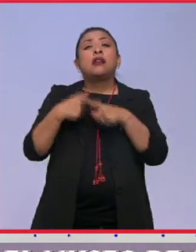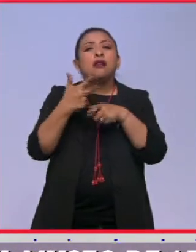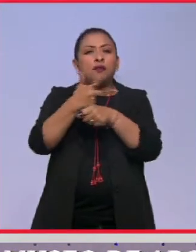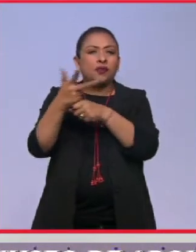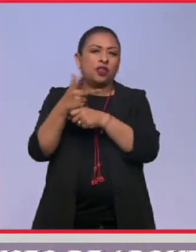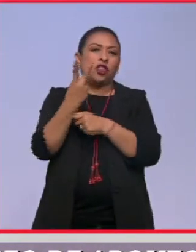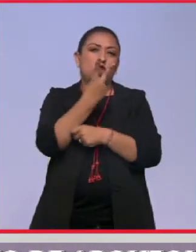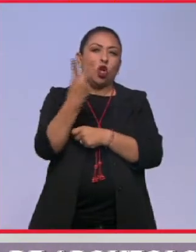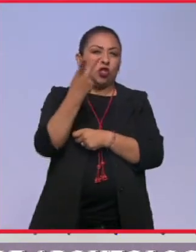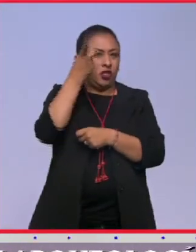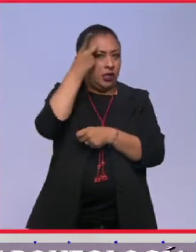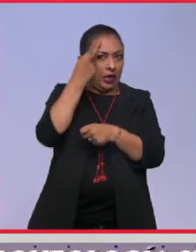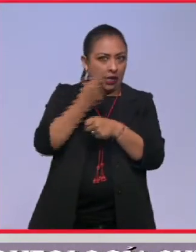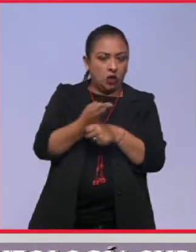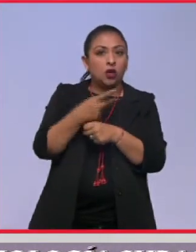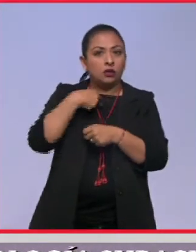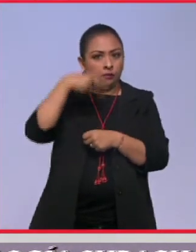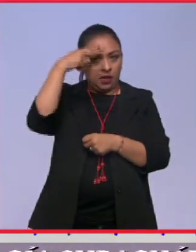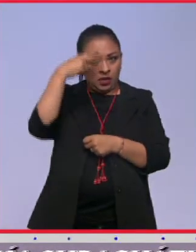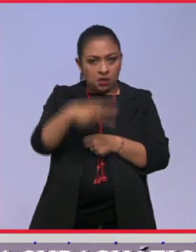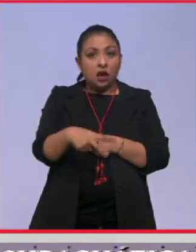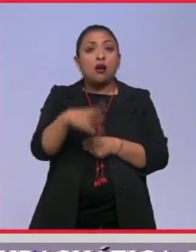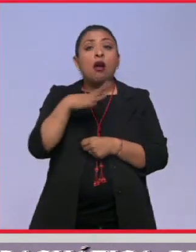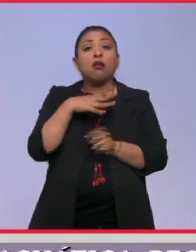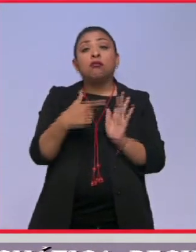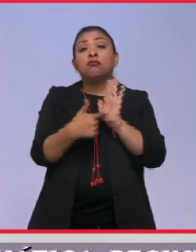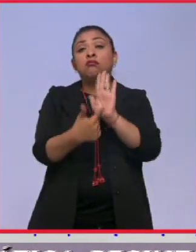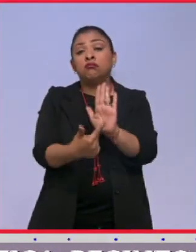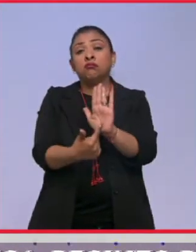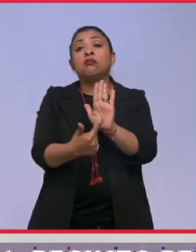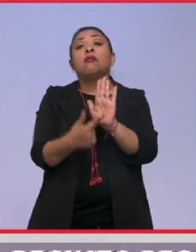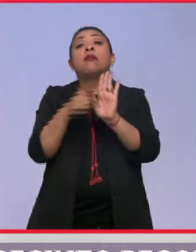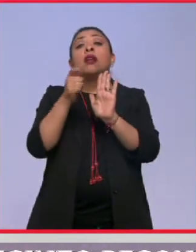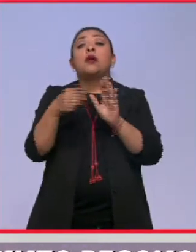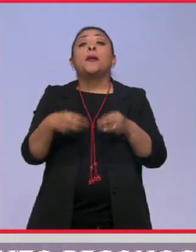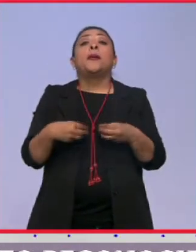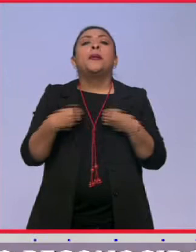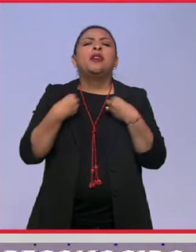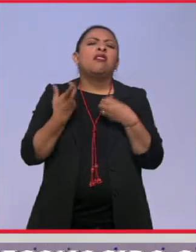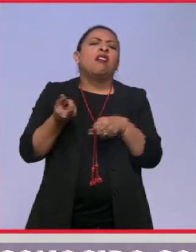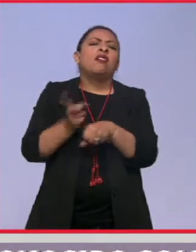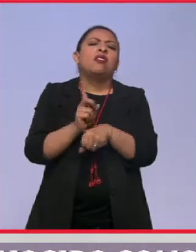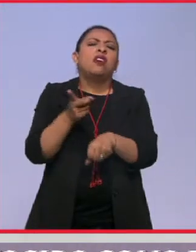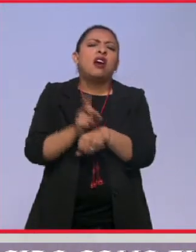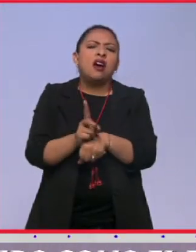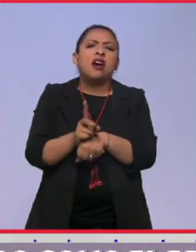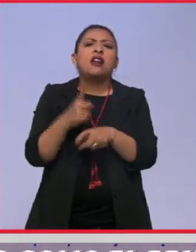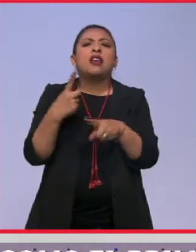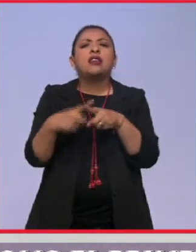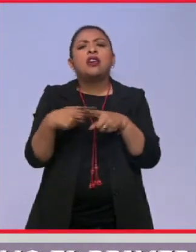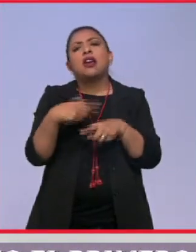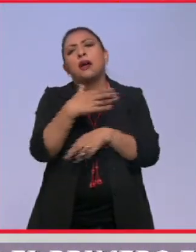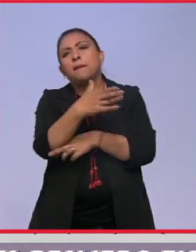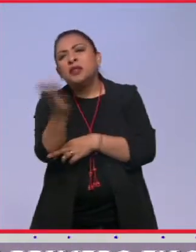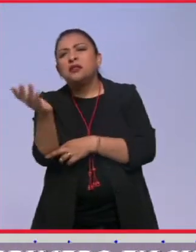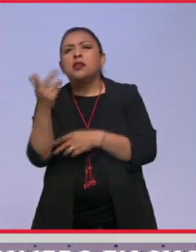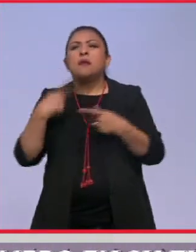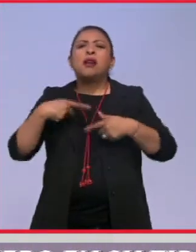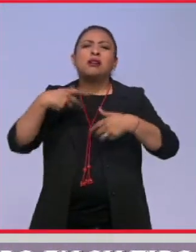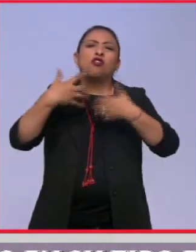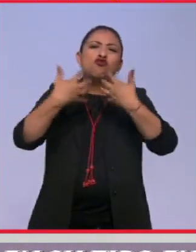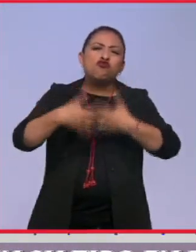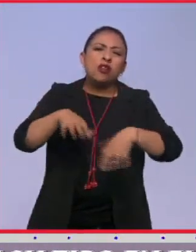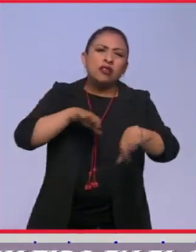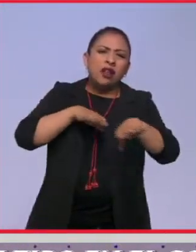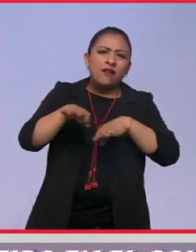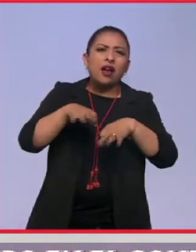dos directores mexicanos que retratan la vida cotidiana de campesinos, de obreros, de personas